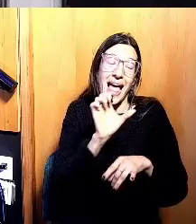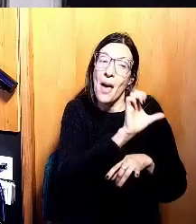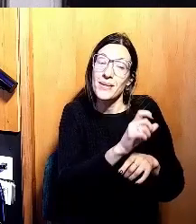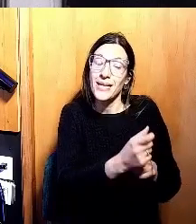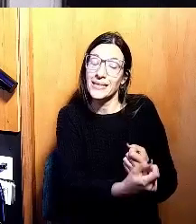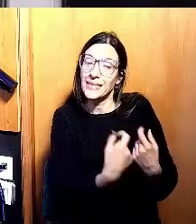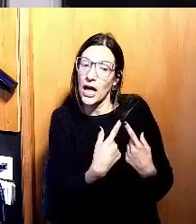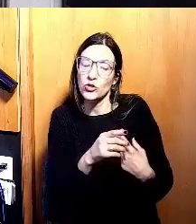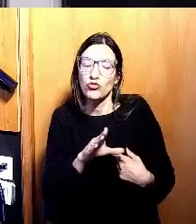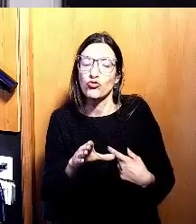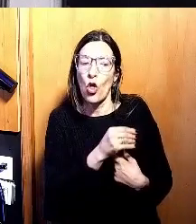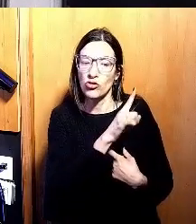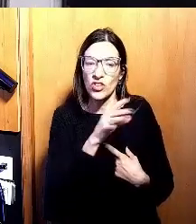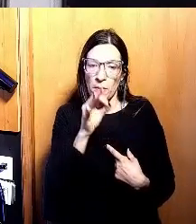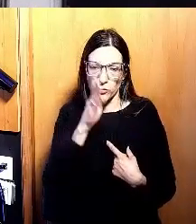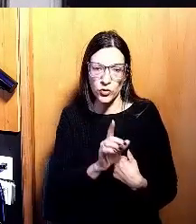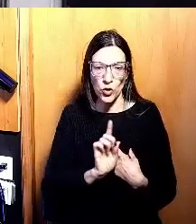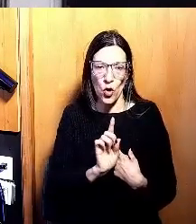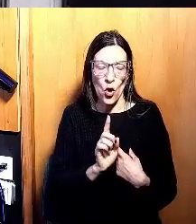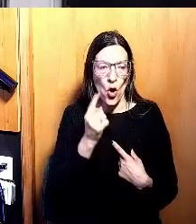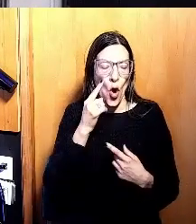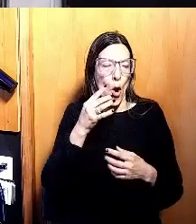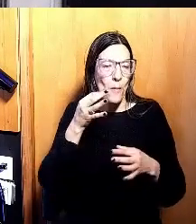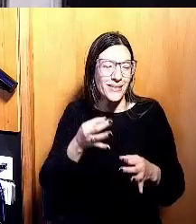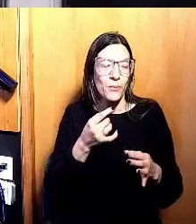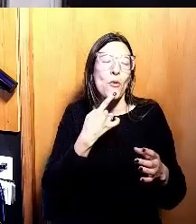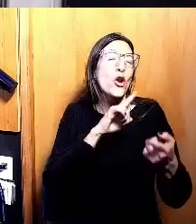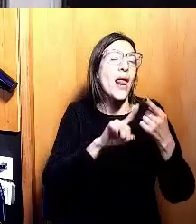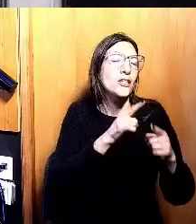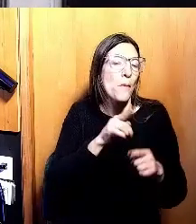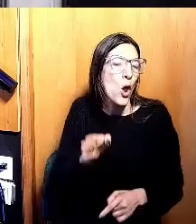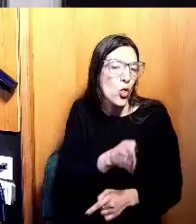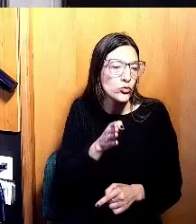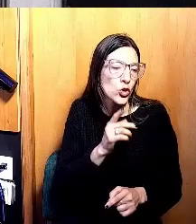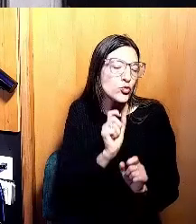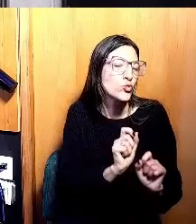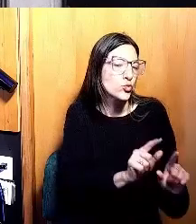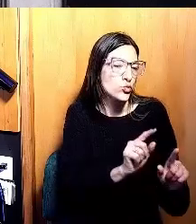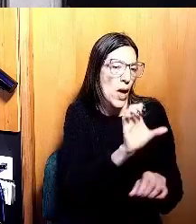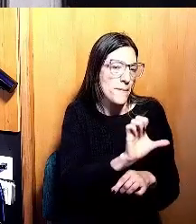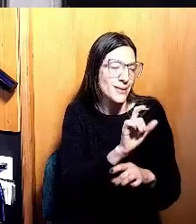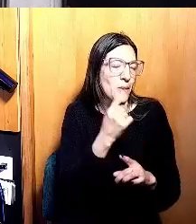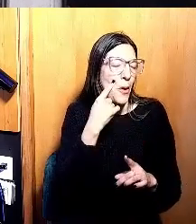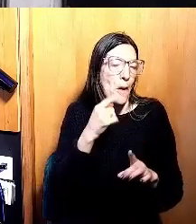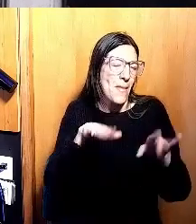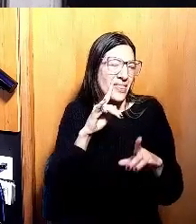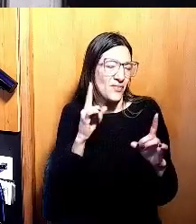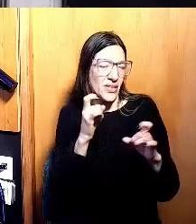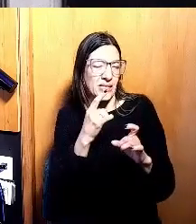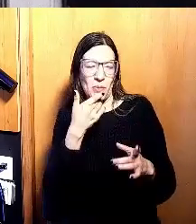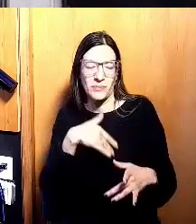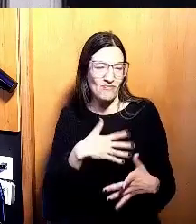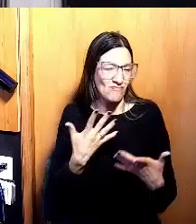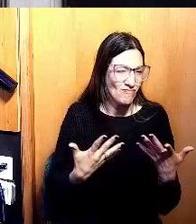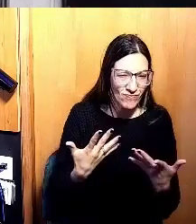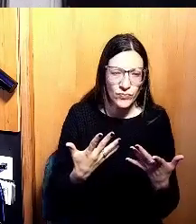que se relaciona directamente con la producción, porque esa sí es una información un poco más compleja, pero que igual estamos